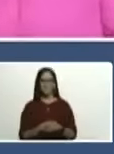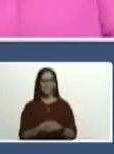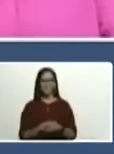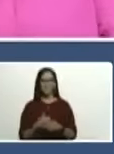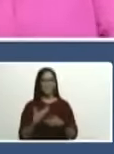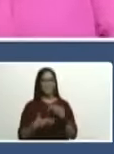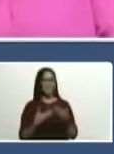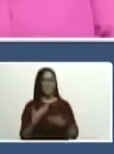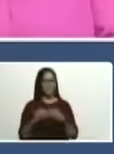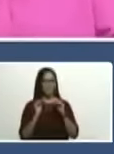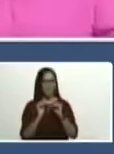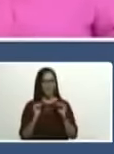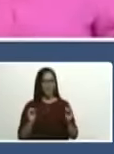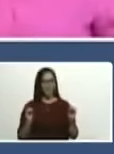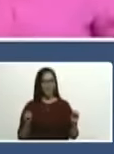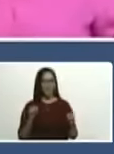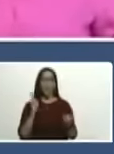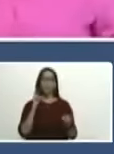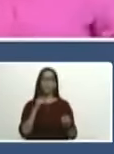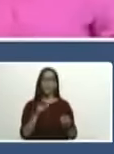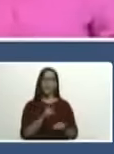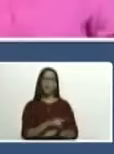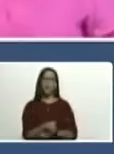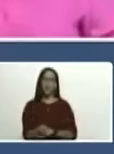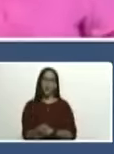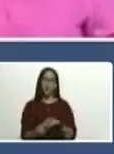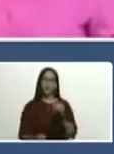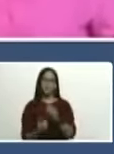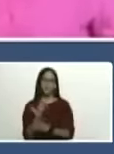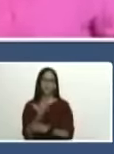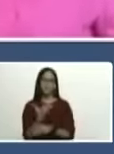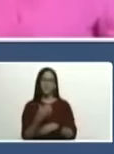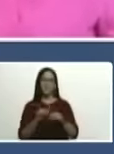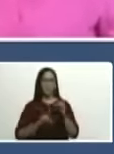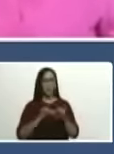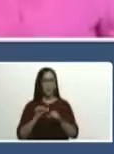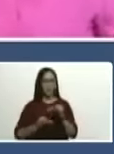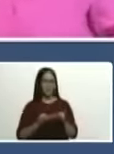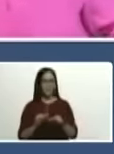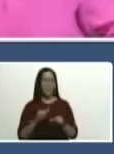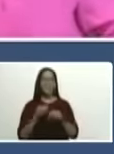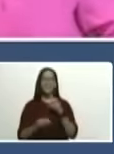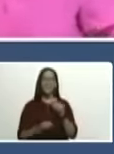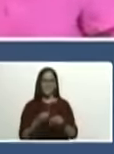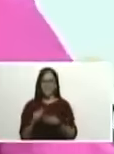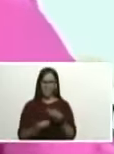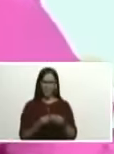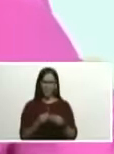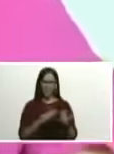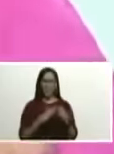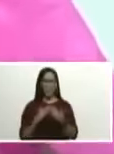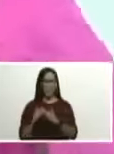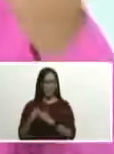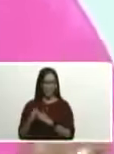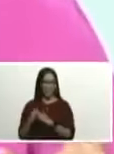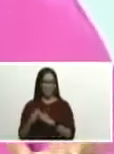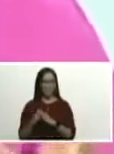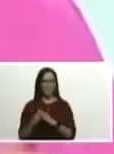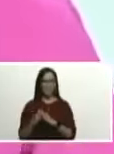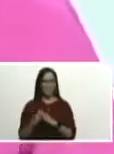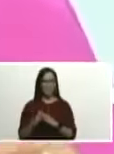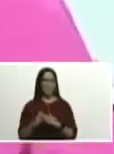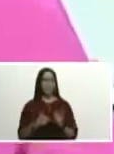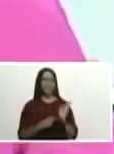anuncio. Usted ha ordenado la creación de la corporación Hecho en Comuna para